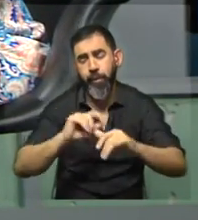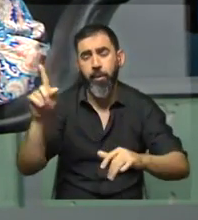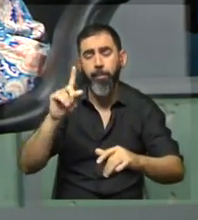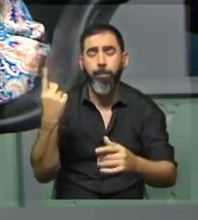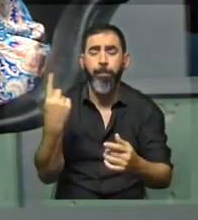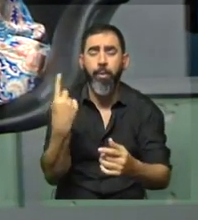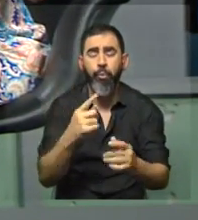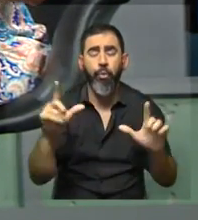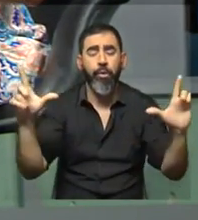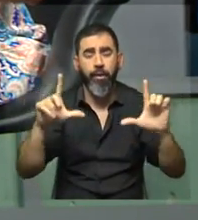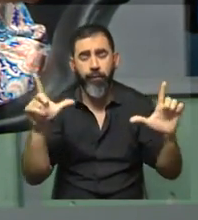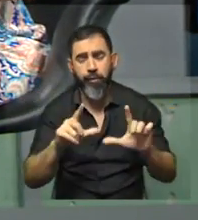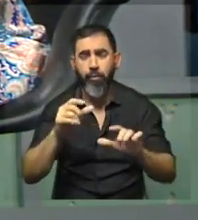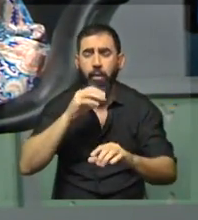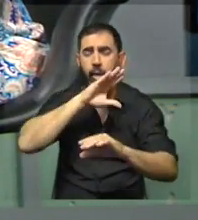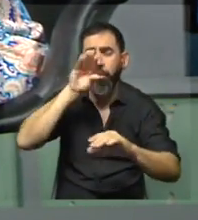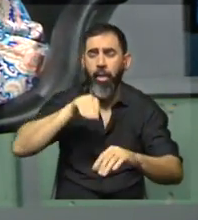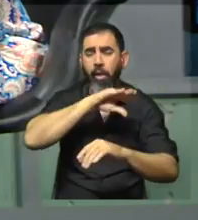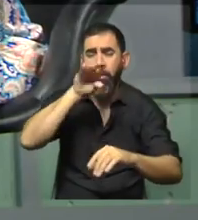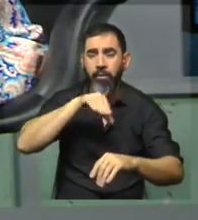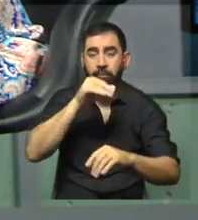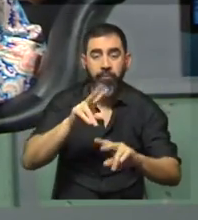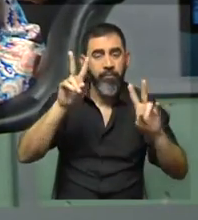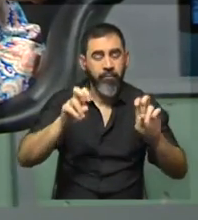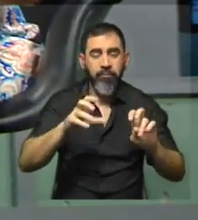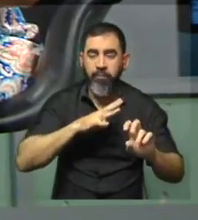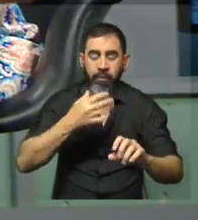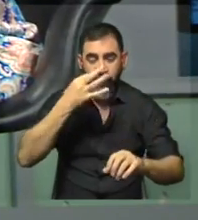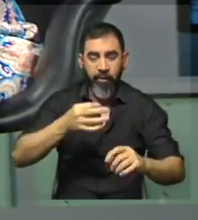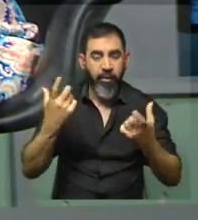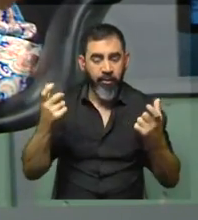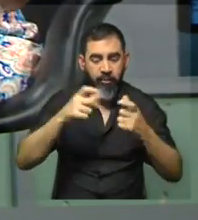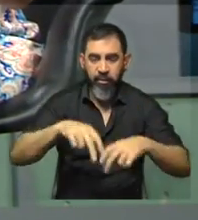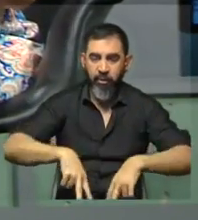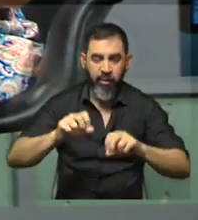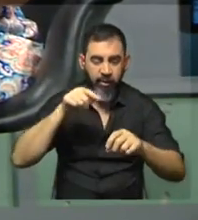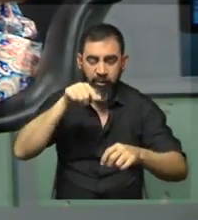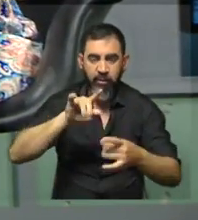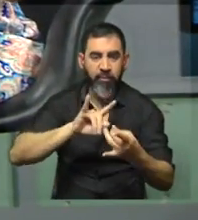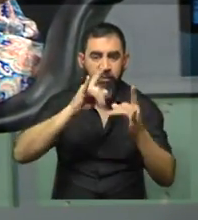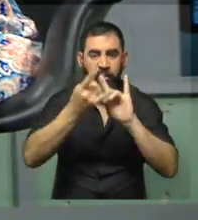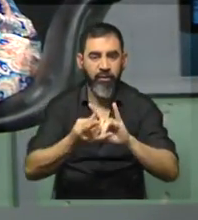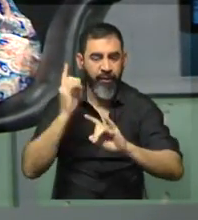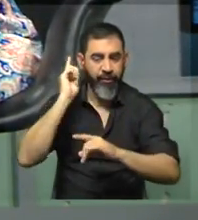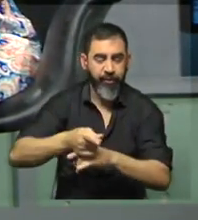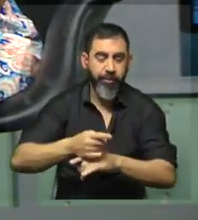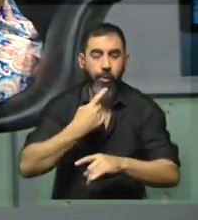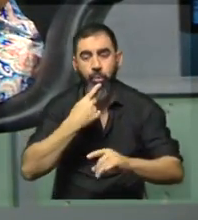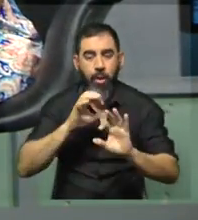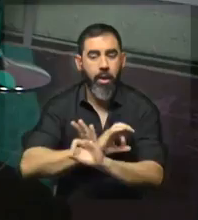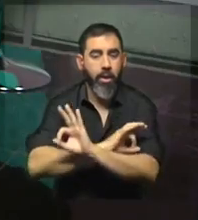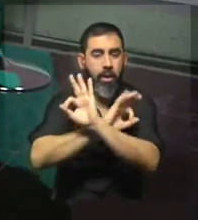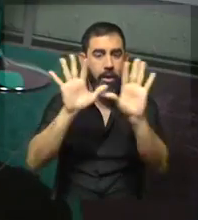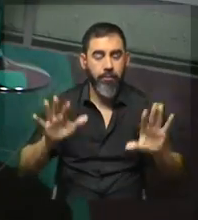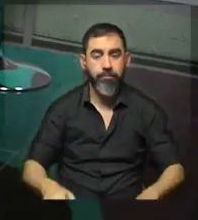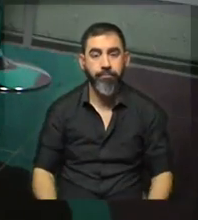temas que son dimes y diretes, que las cosas se diriman en los ámbitos que deben dirimirse. Que se despejen dudas.